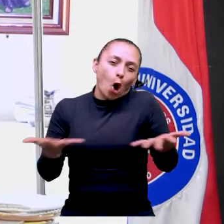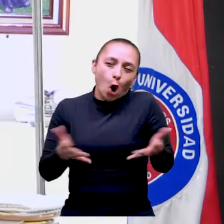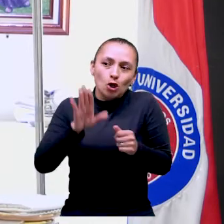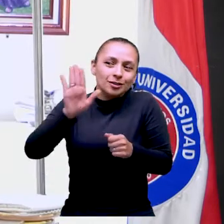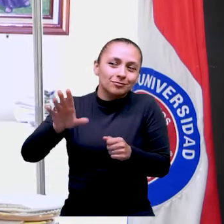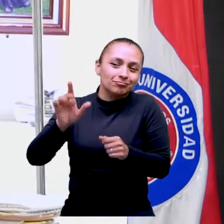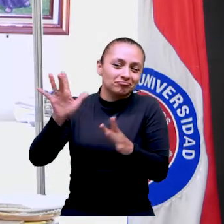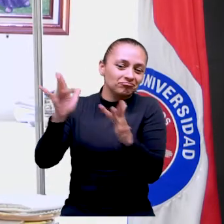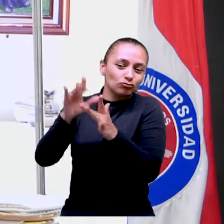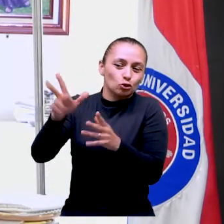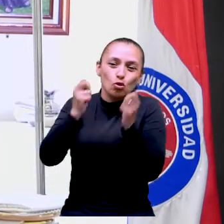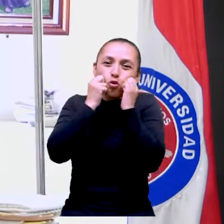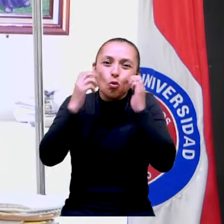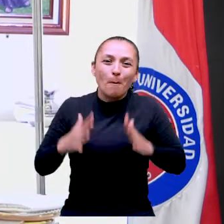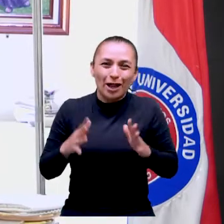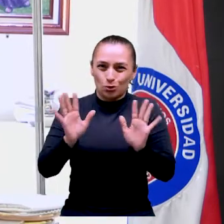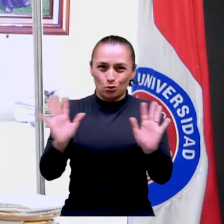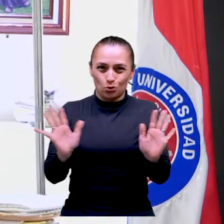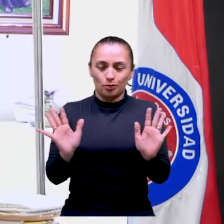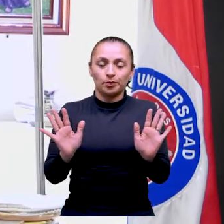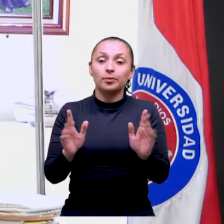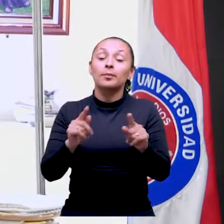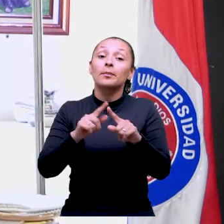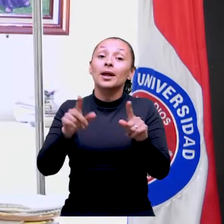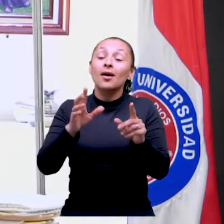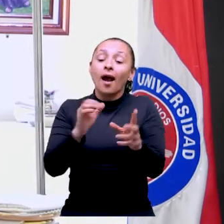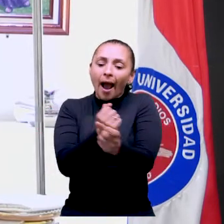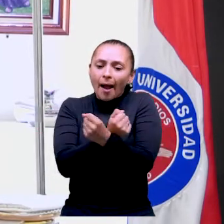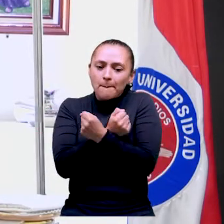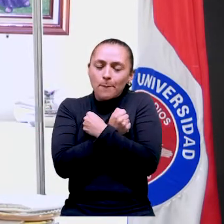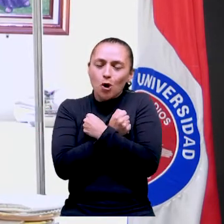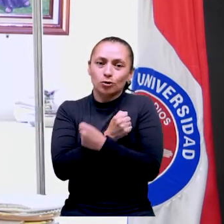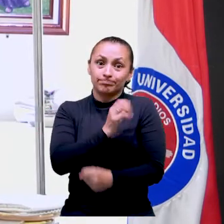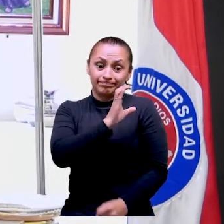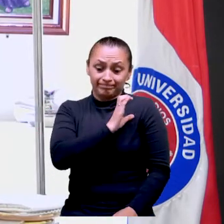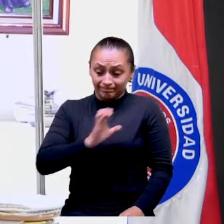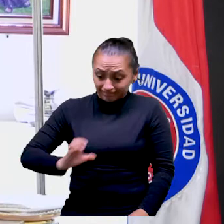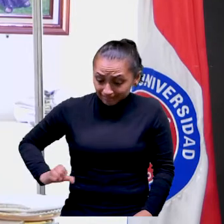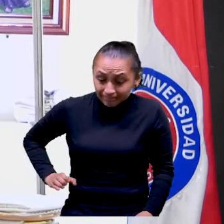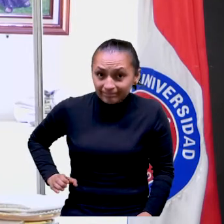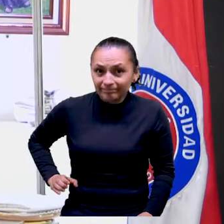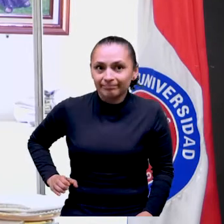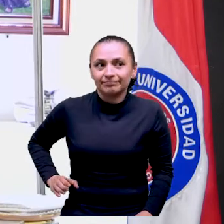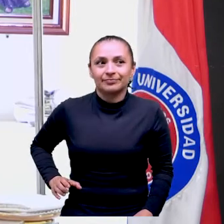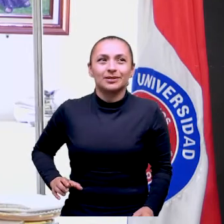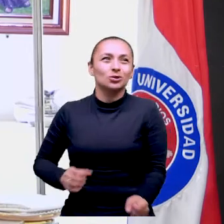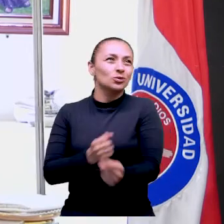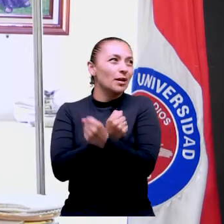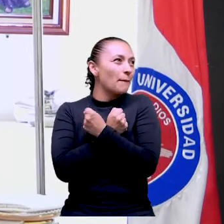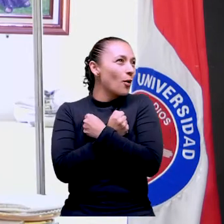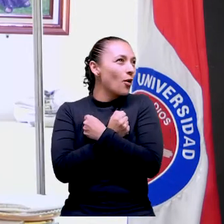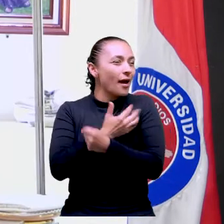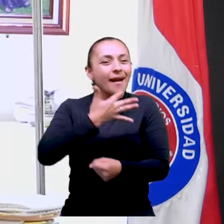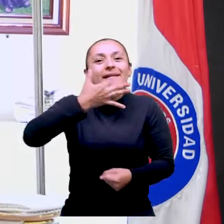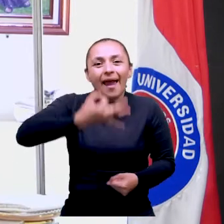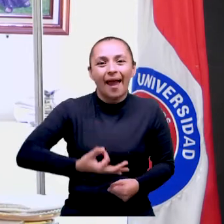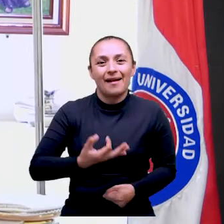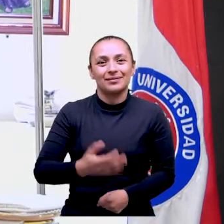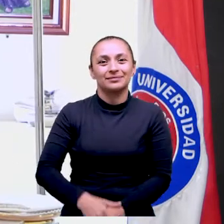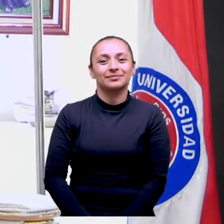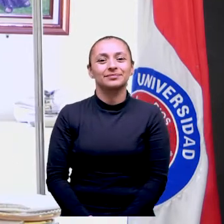está supeditado a cosas de hombres el amor de cristo es un amor que